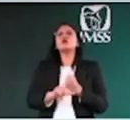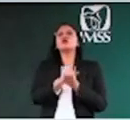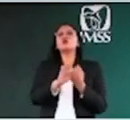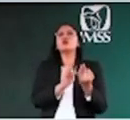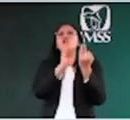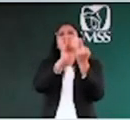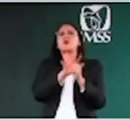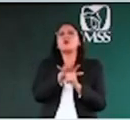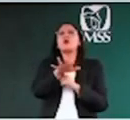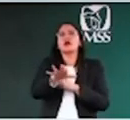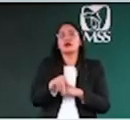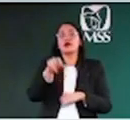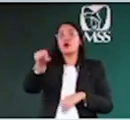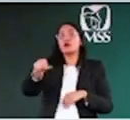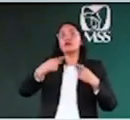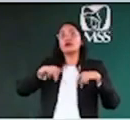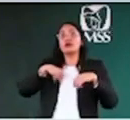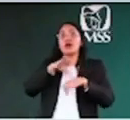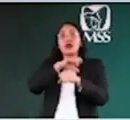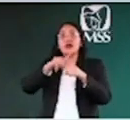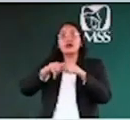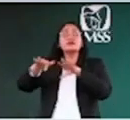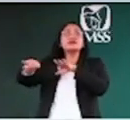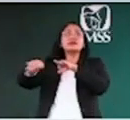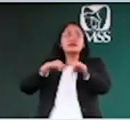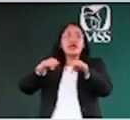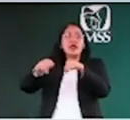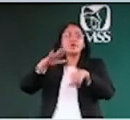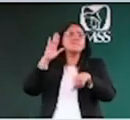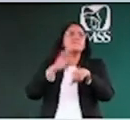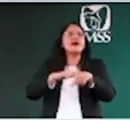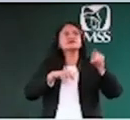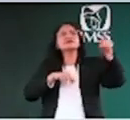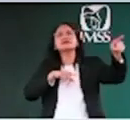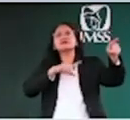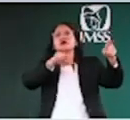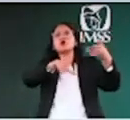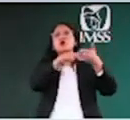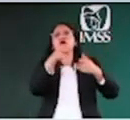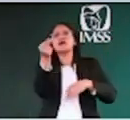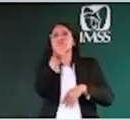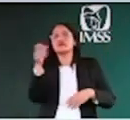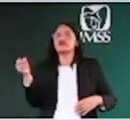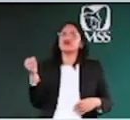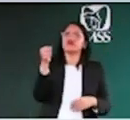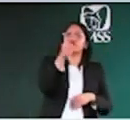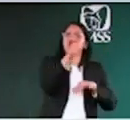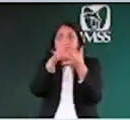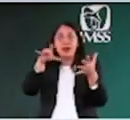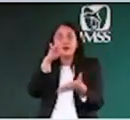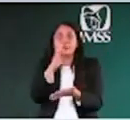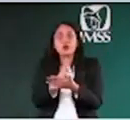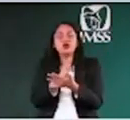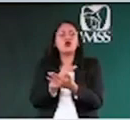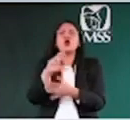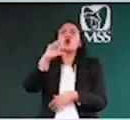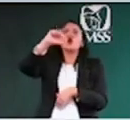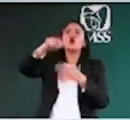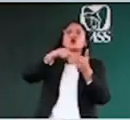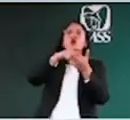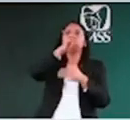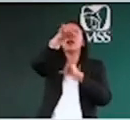estos especialistas laboren donde más se necesita, no solo en las grandes ciudades. Entre los